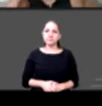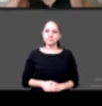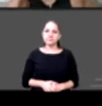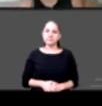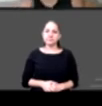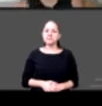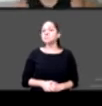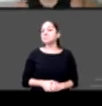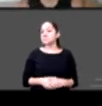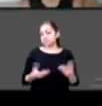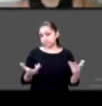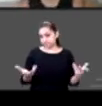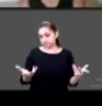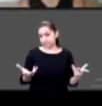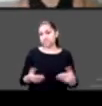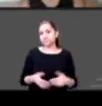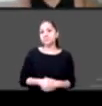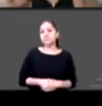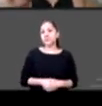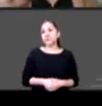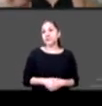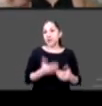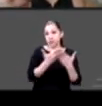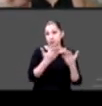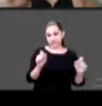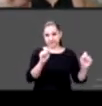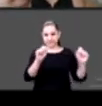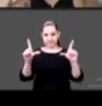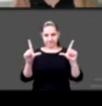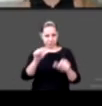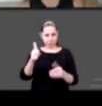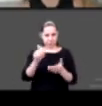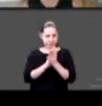Pues pasamos a la siguiente, por favor.